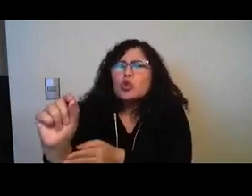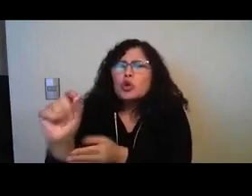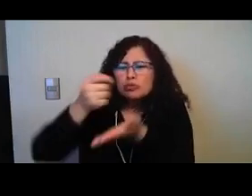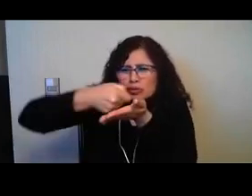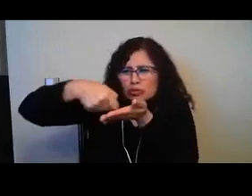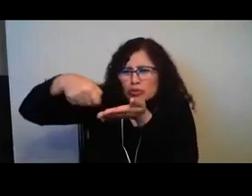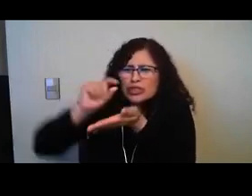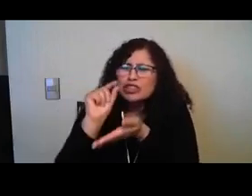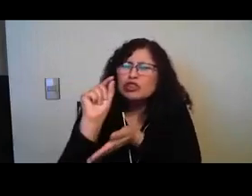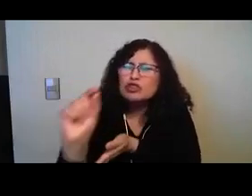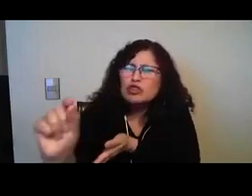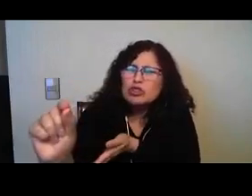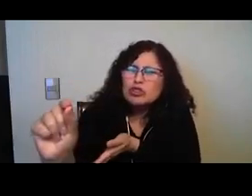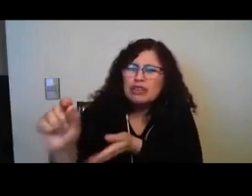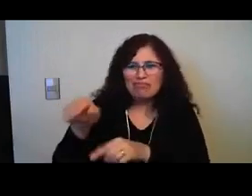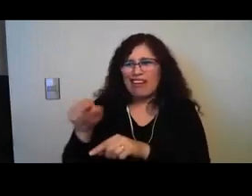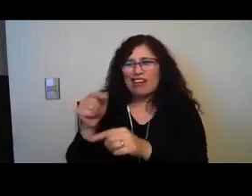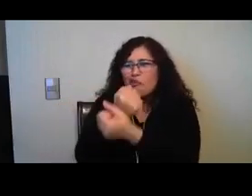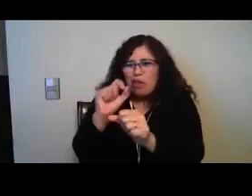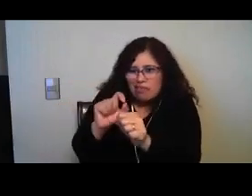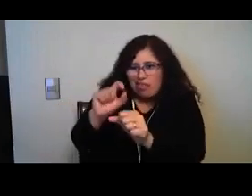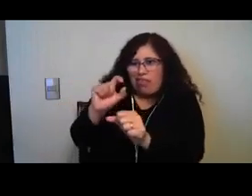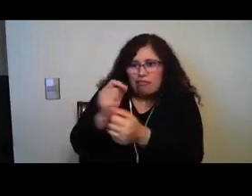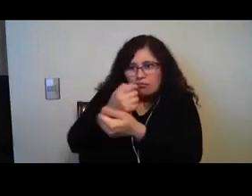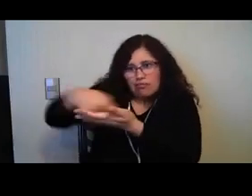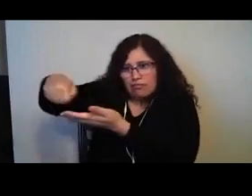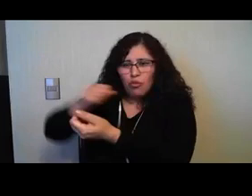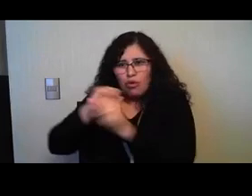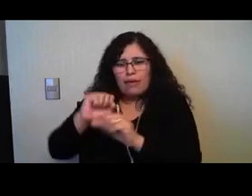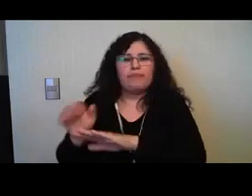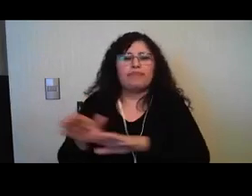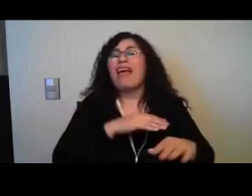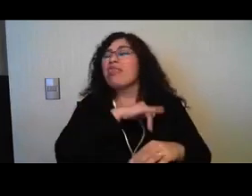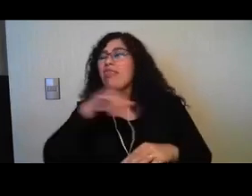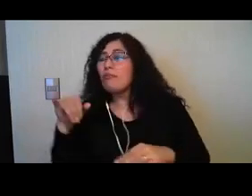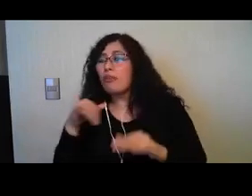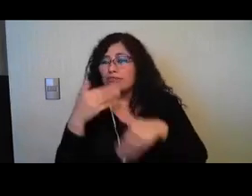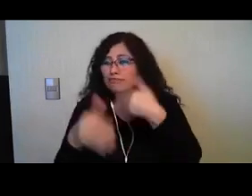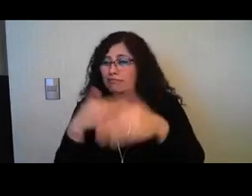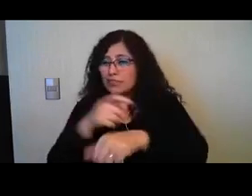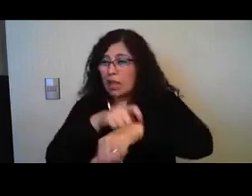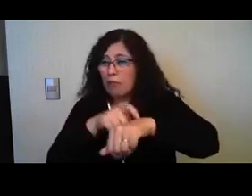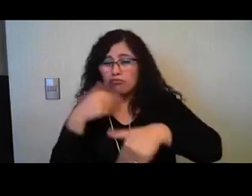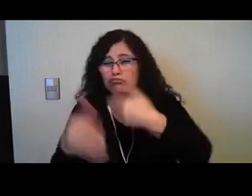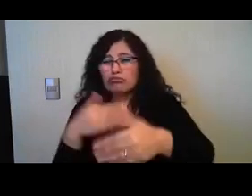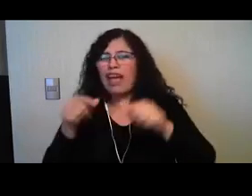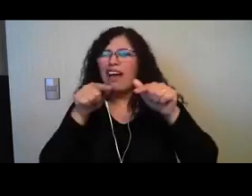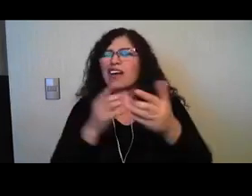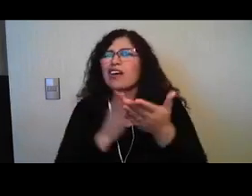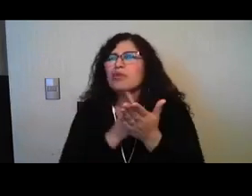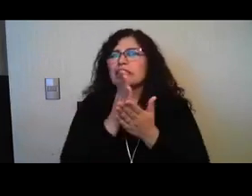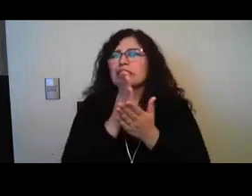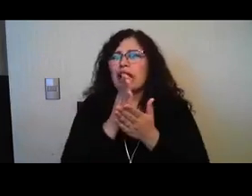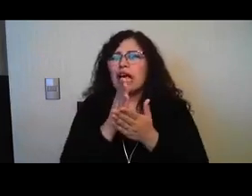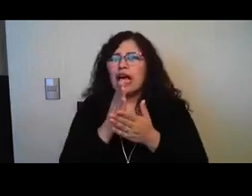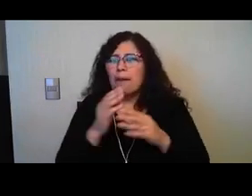Y en etapas más avanzadas ya se produce lo que se conoce como congelamiento, en el cual las personas refieren que yo, como les contaba, que se quedan